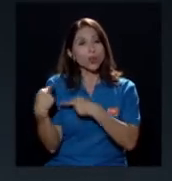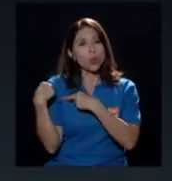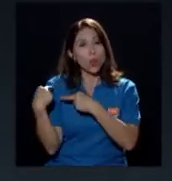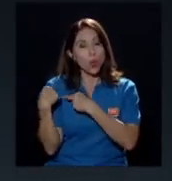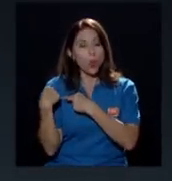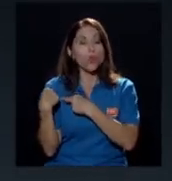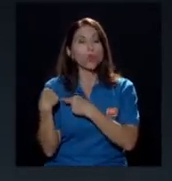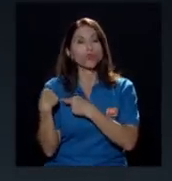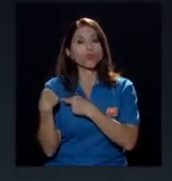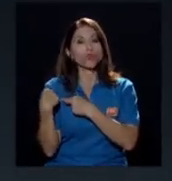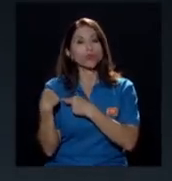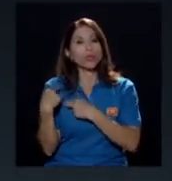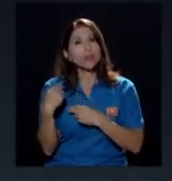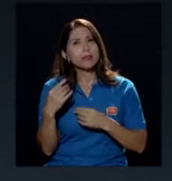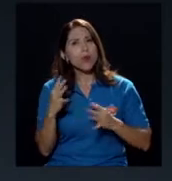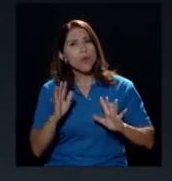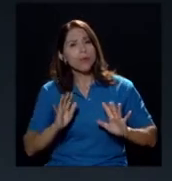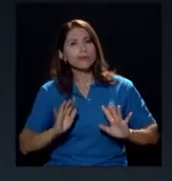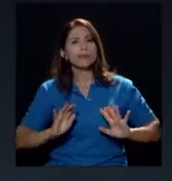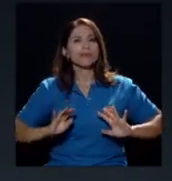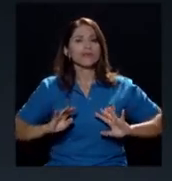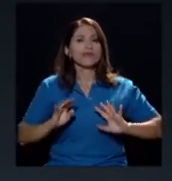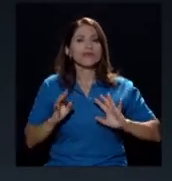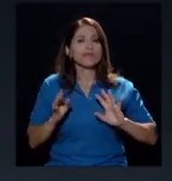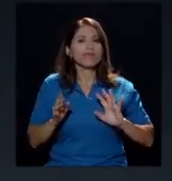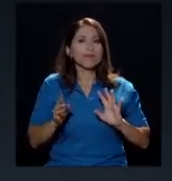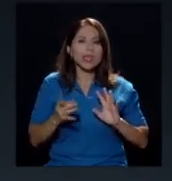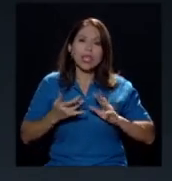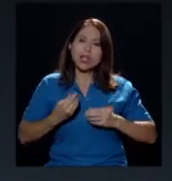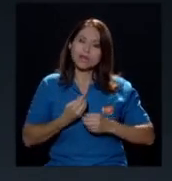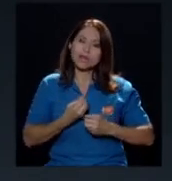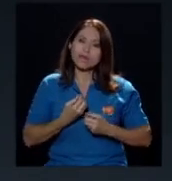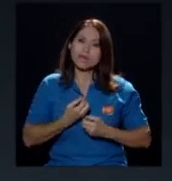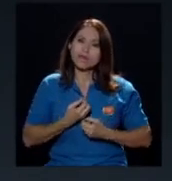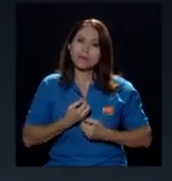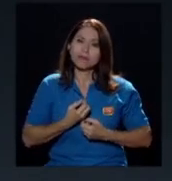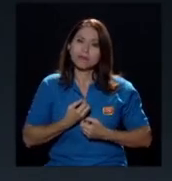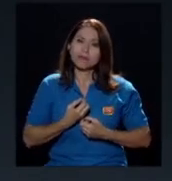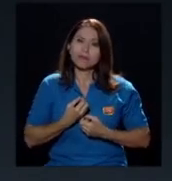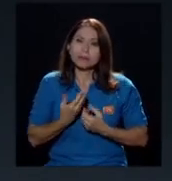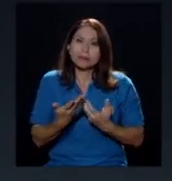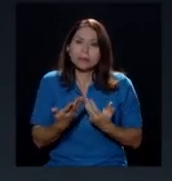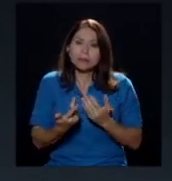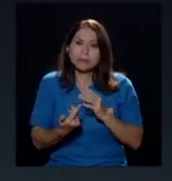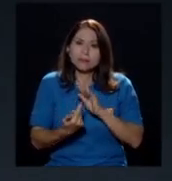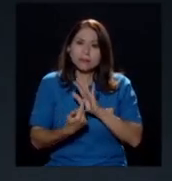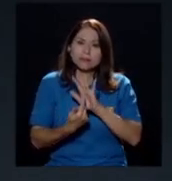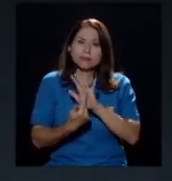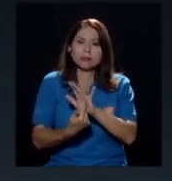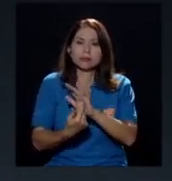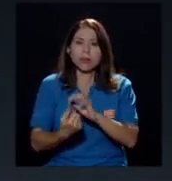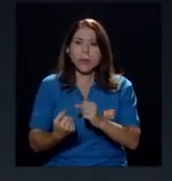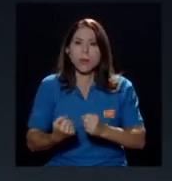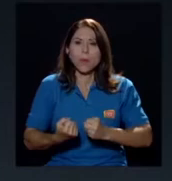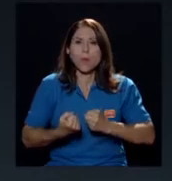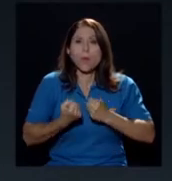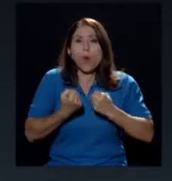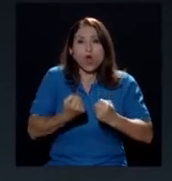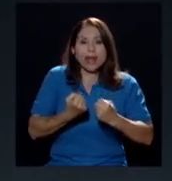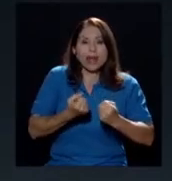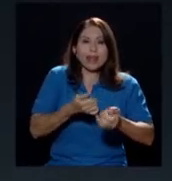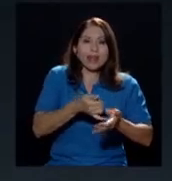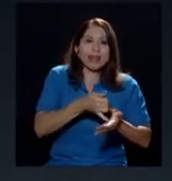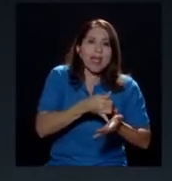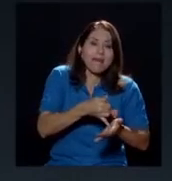ser un poco portador de ese poder débil o poder